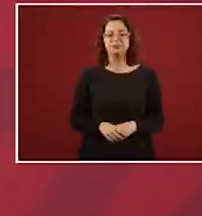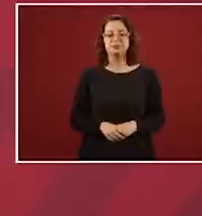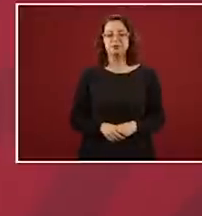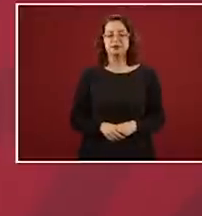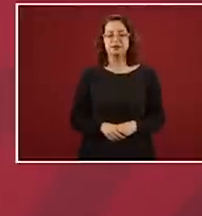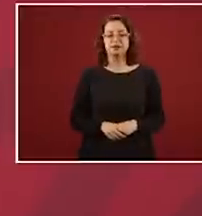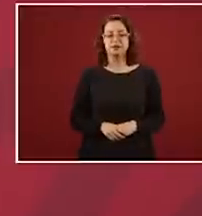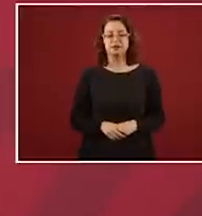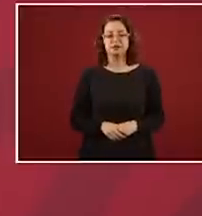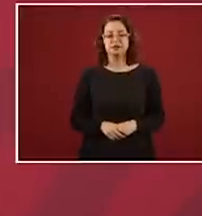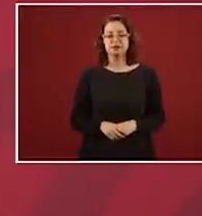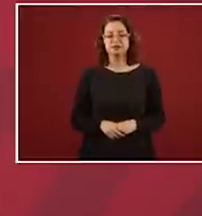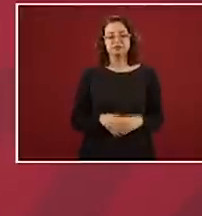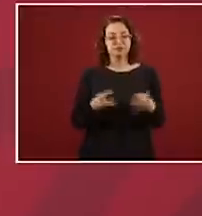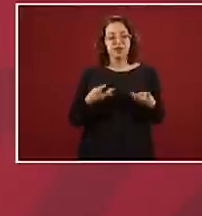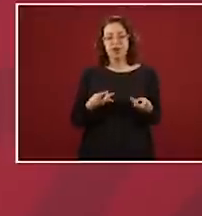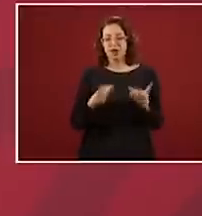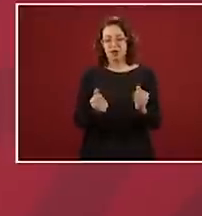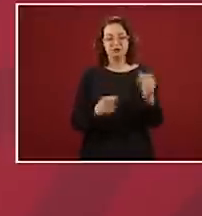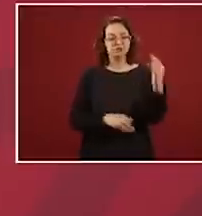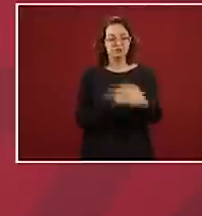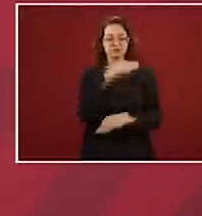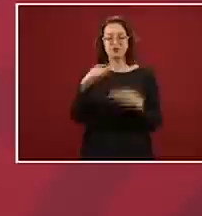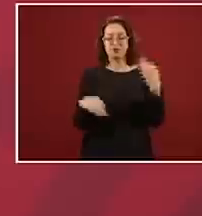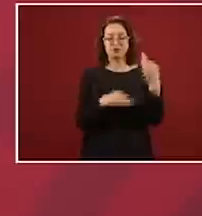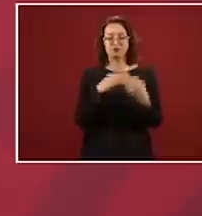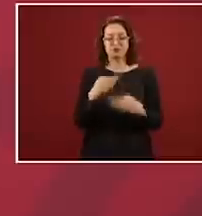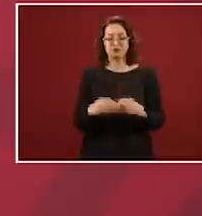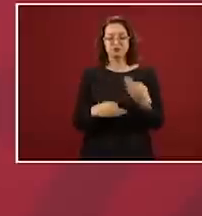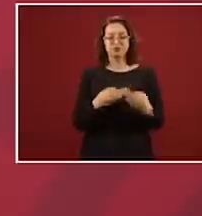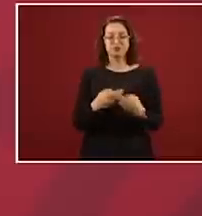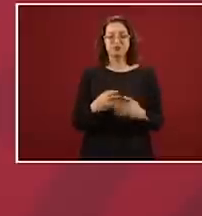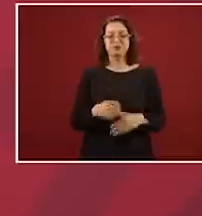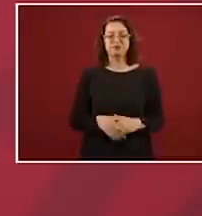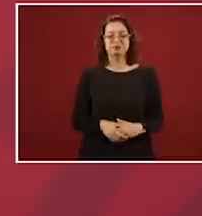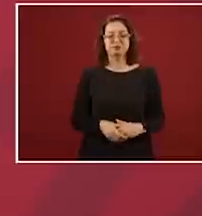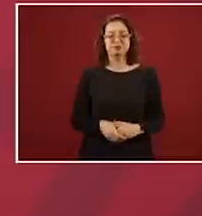los gastos los ha